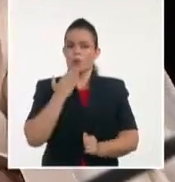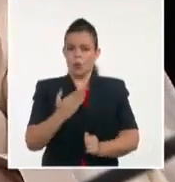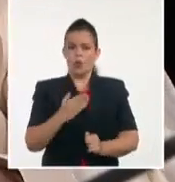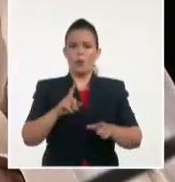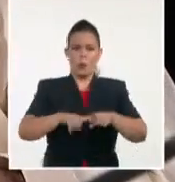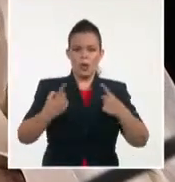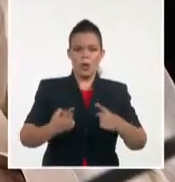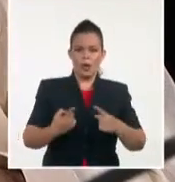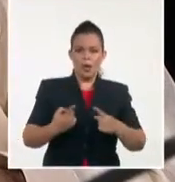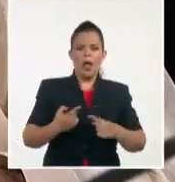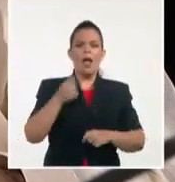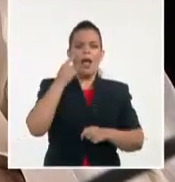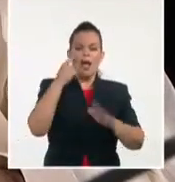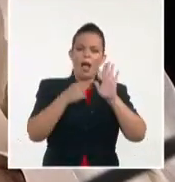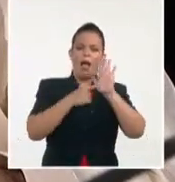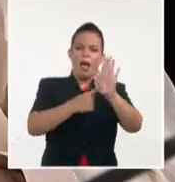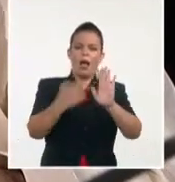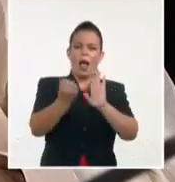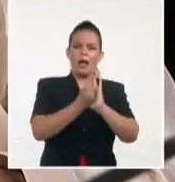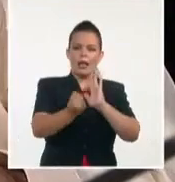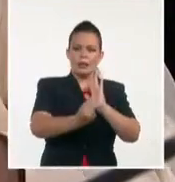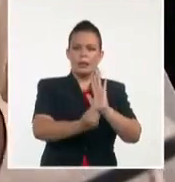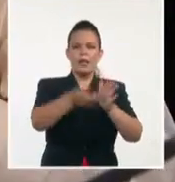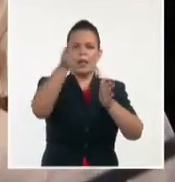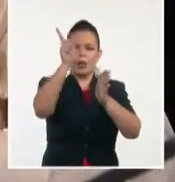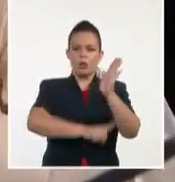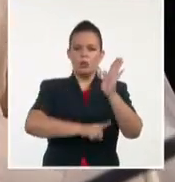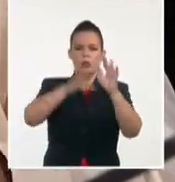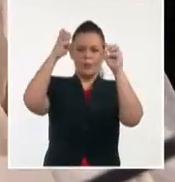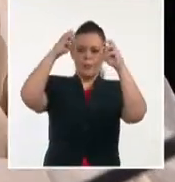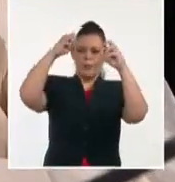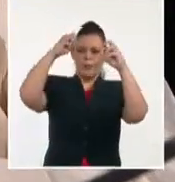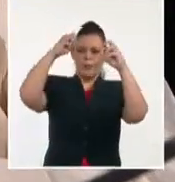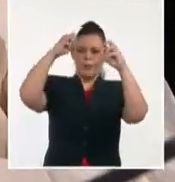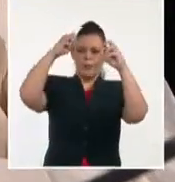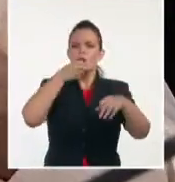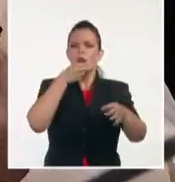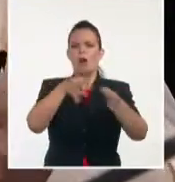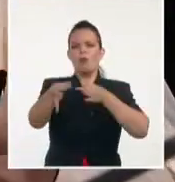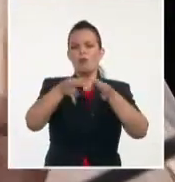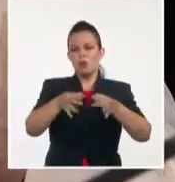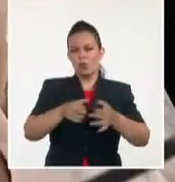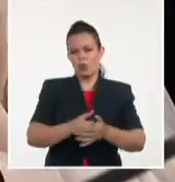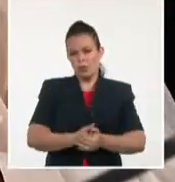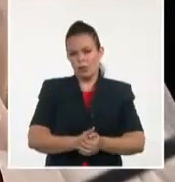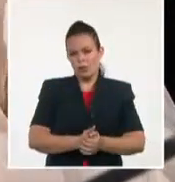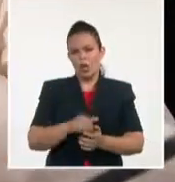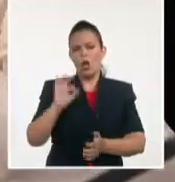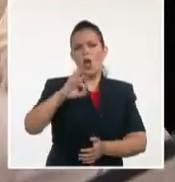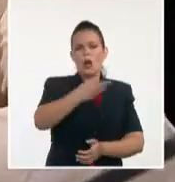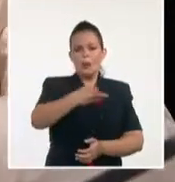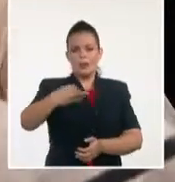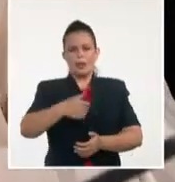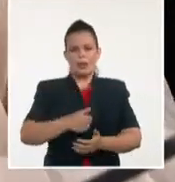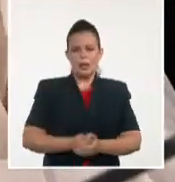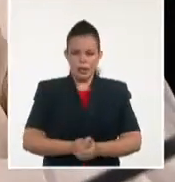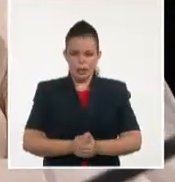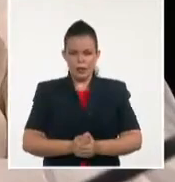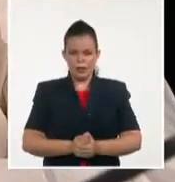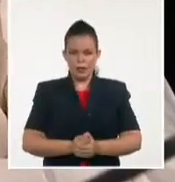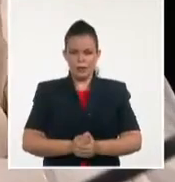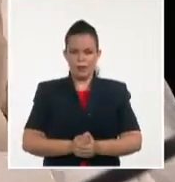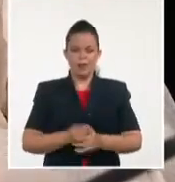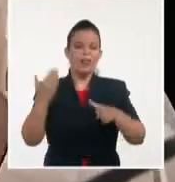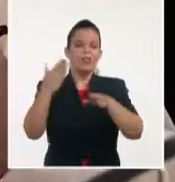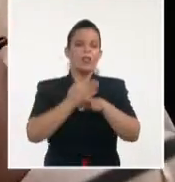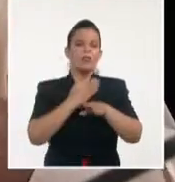garantía de todo el suministro eléctrico, los compañeros de COP, de SEDAI, de las empresas que